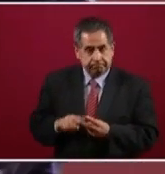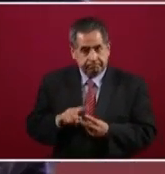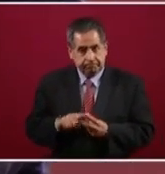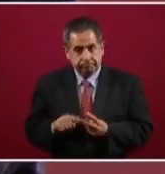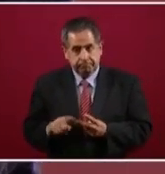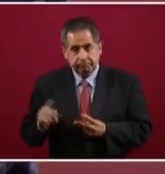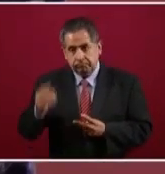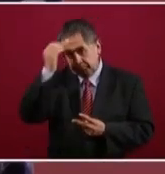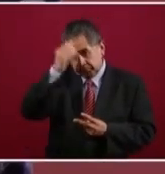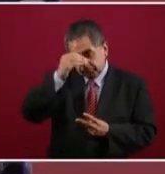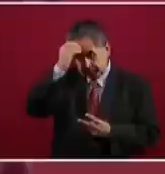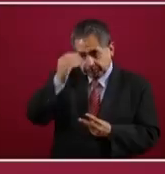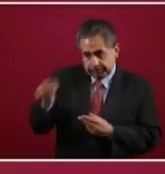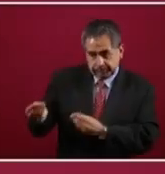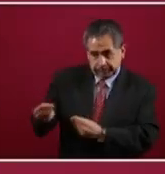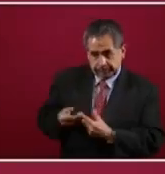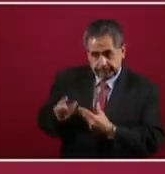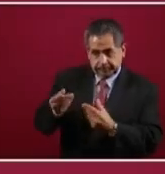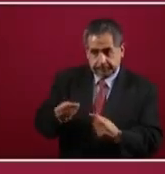la opinión